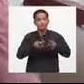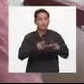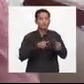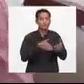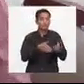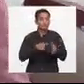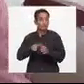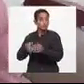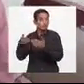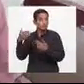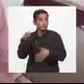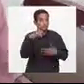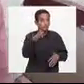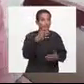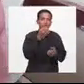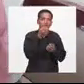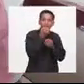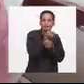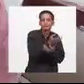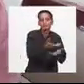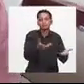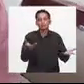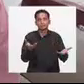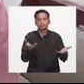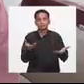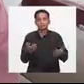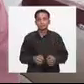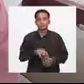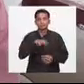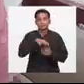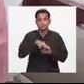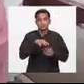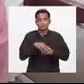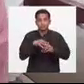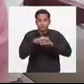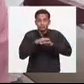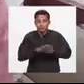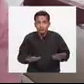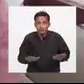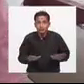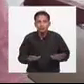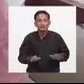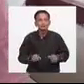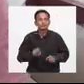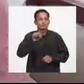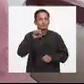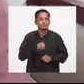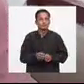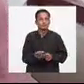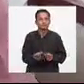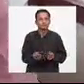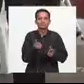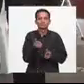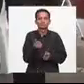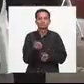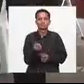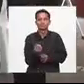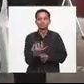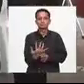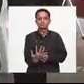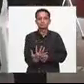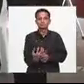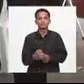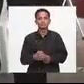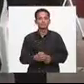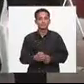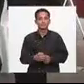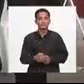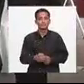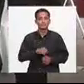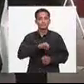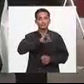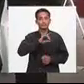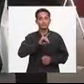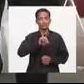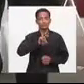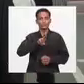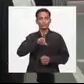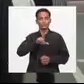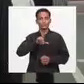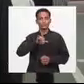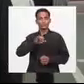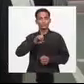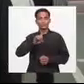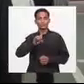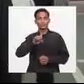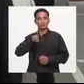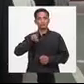políticas de lo que va a suceder al cierre de la jornada electoral específicamente en cuanto al conteo rápido el doctor Alejandro Tulio director